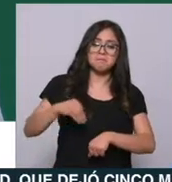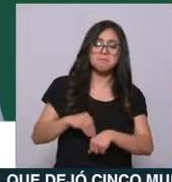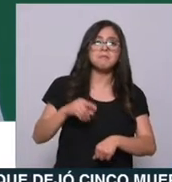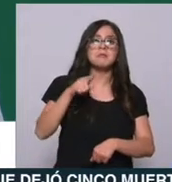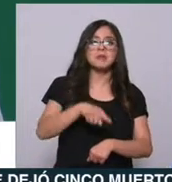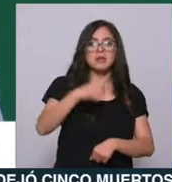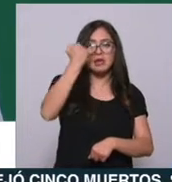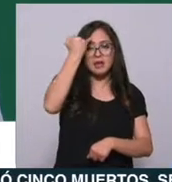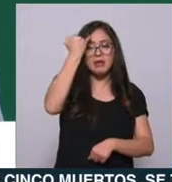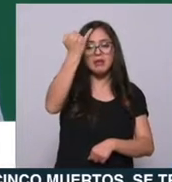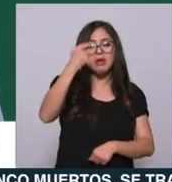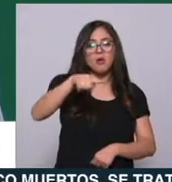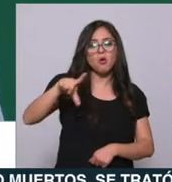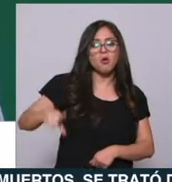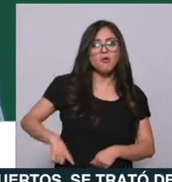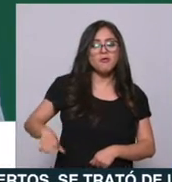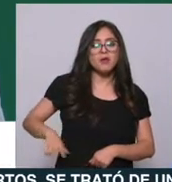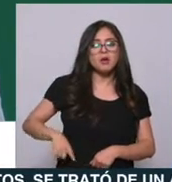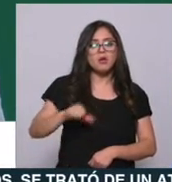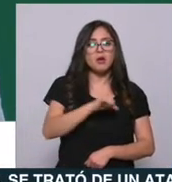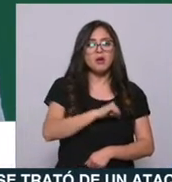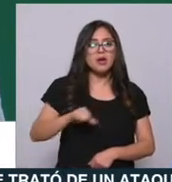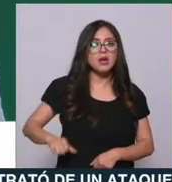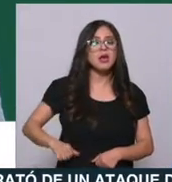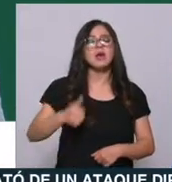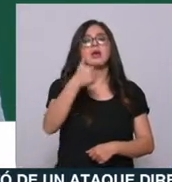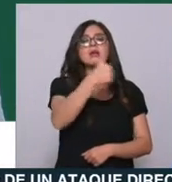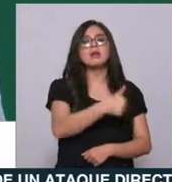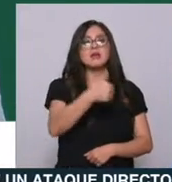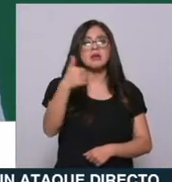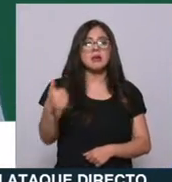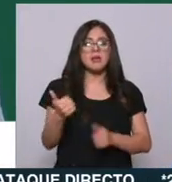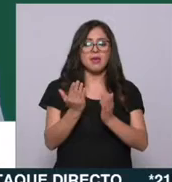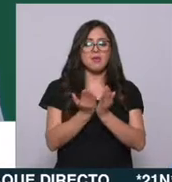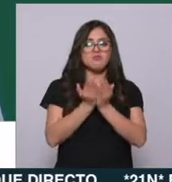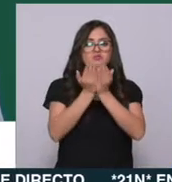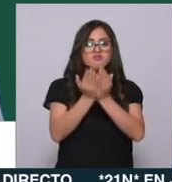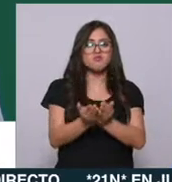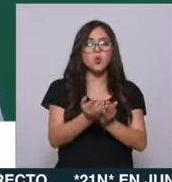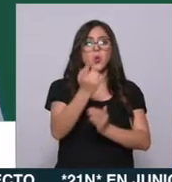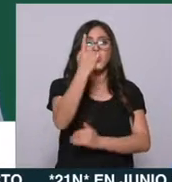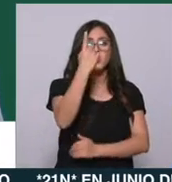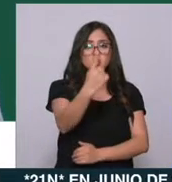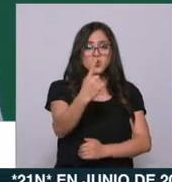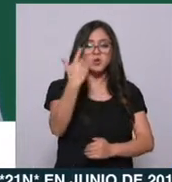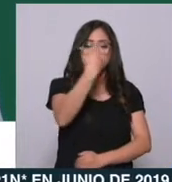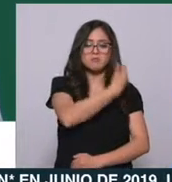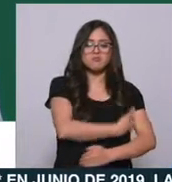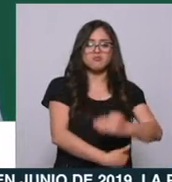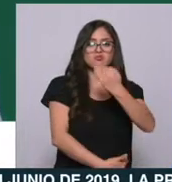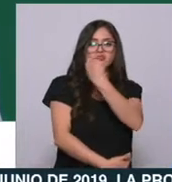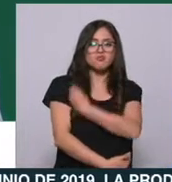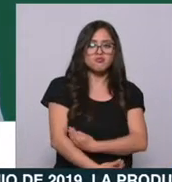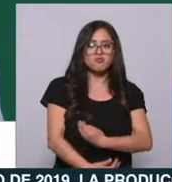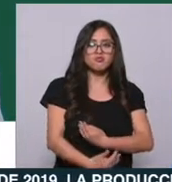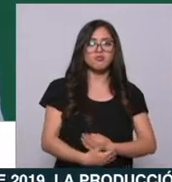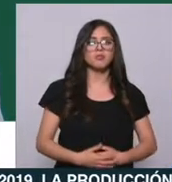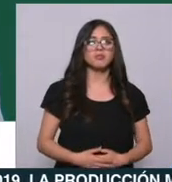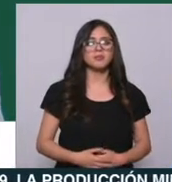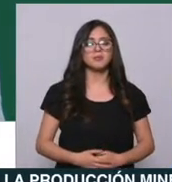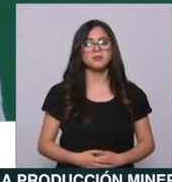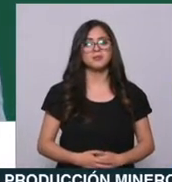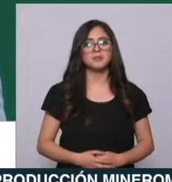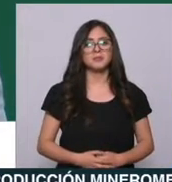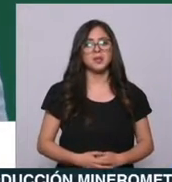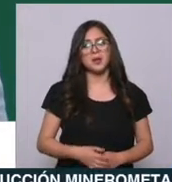alcaldía dotará nuevamente a cada trajinera de un salvavidas, de un chaleco,